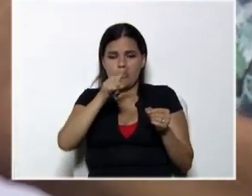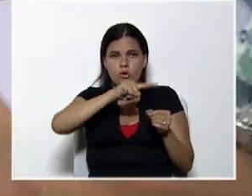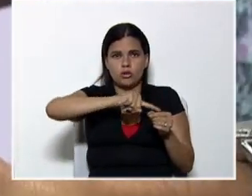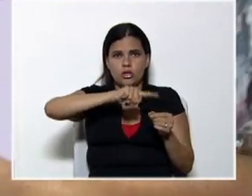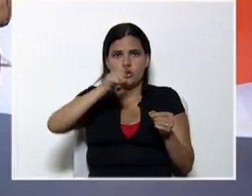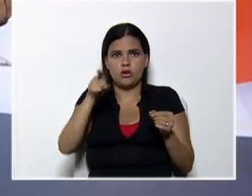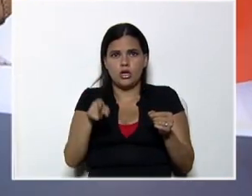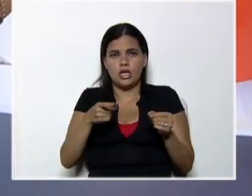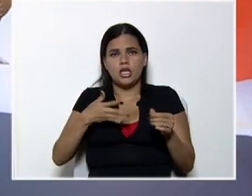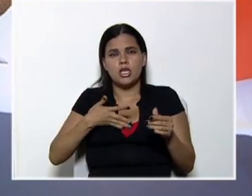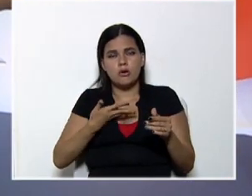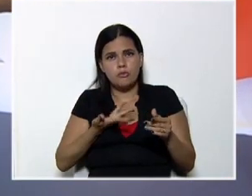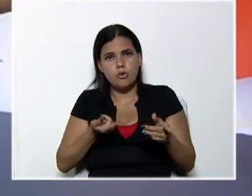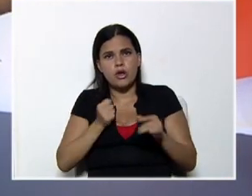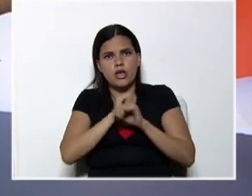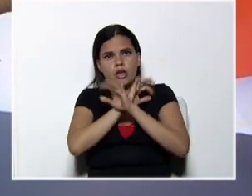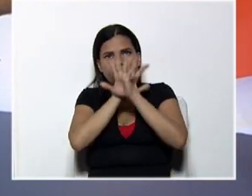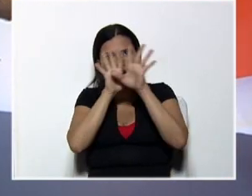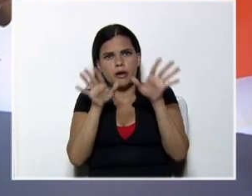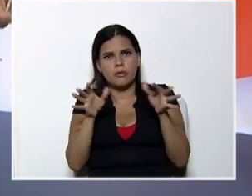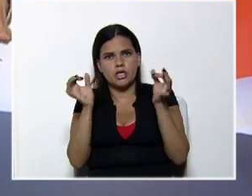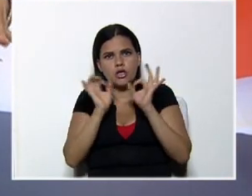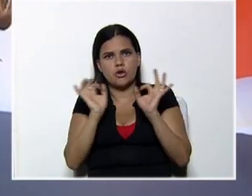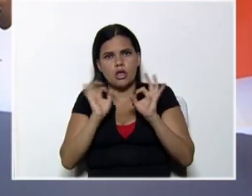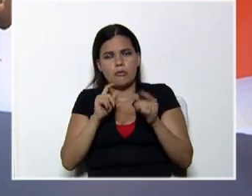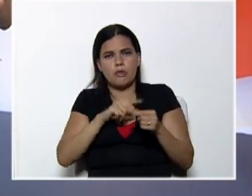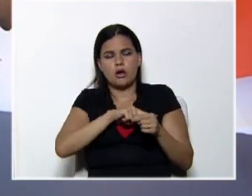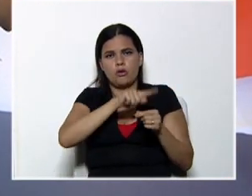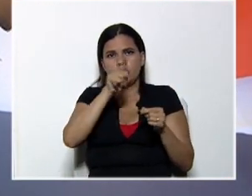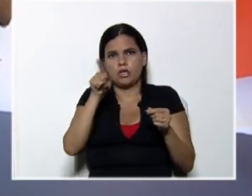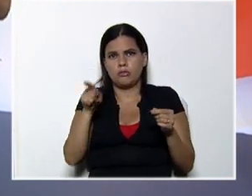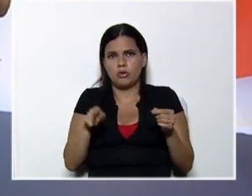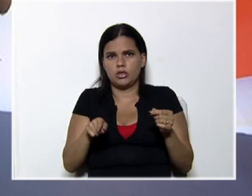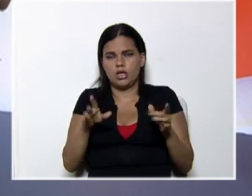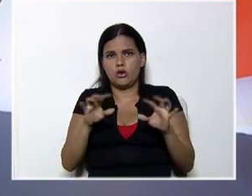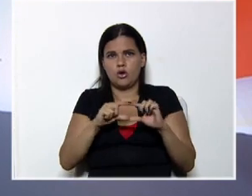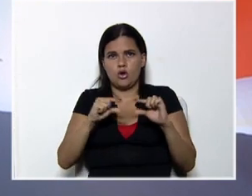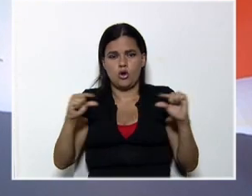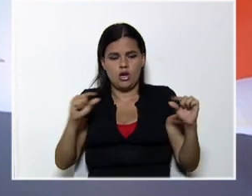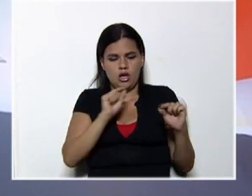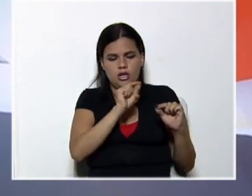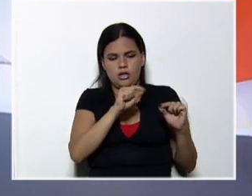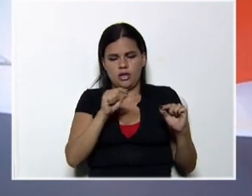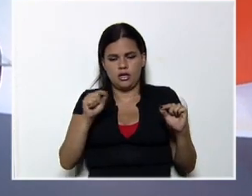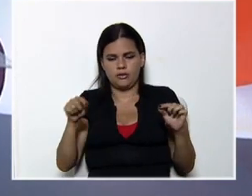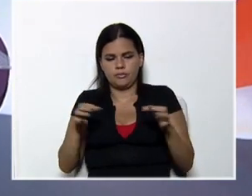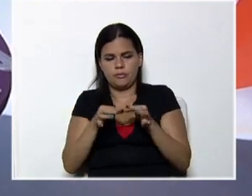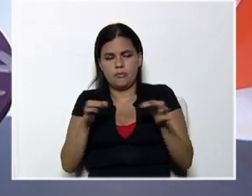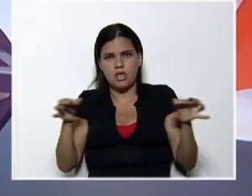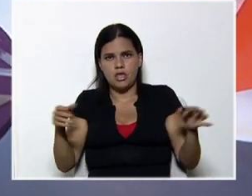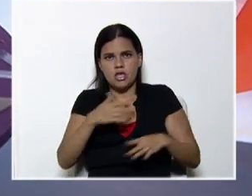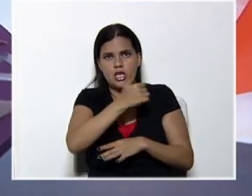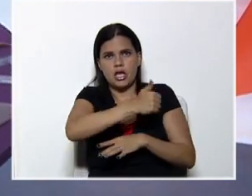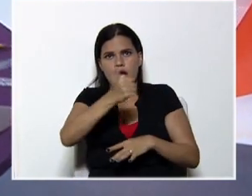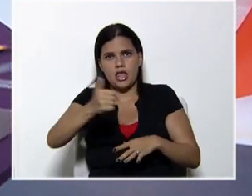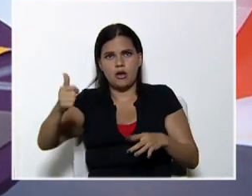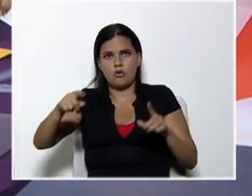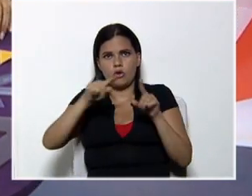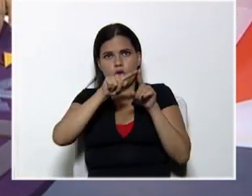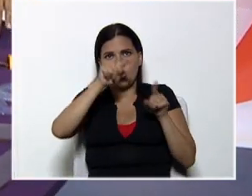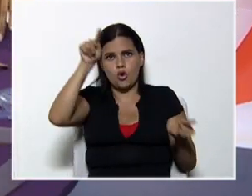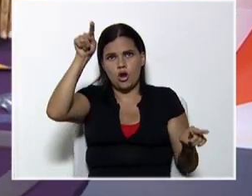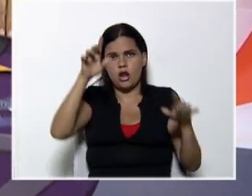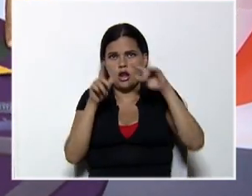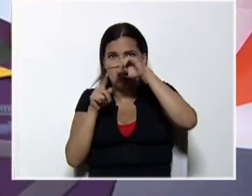pueda efectivamente, no solo con el transportador, con la regla, con la escuadra, medir cada uno de los lados de los